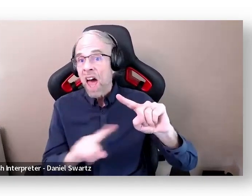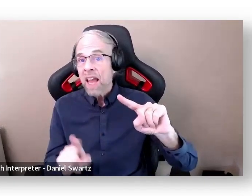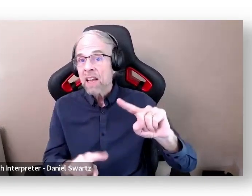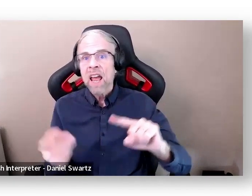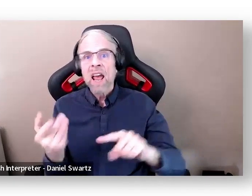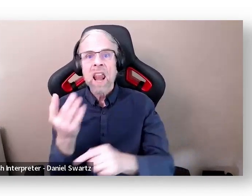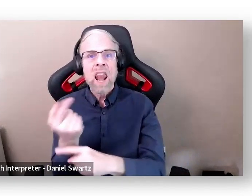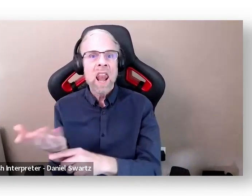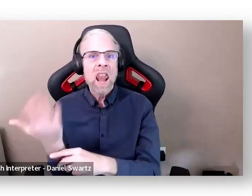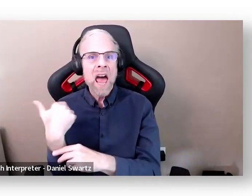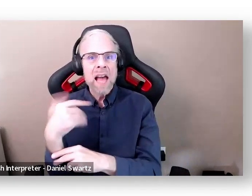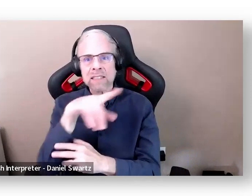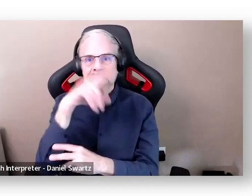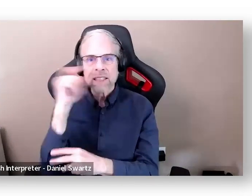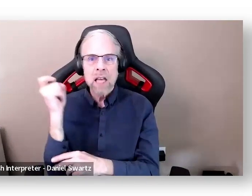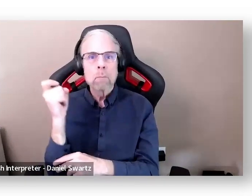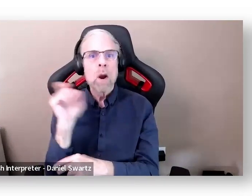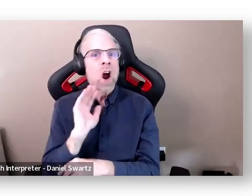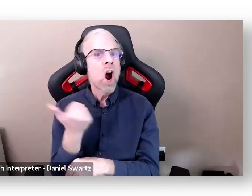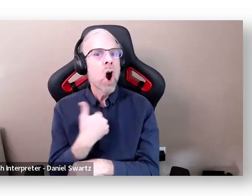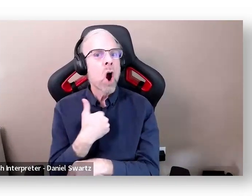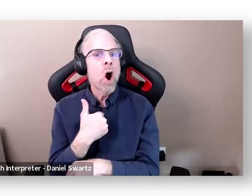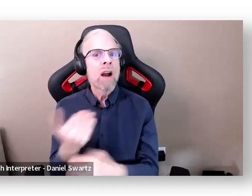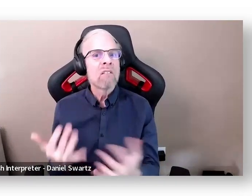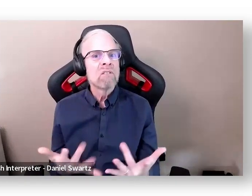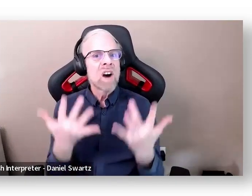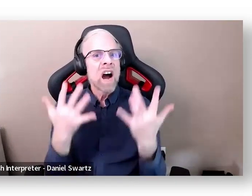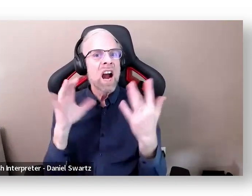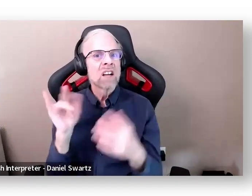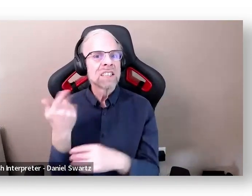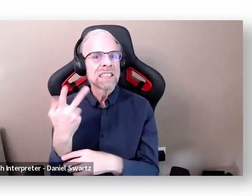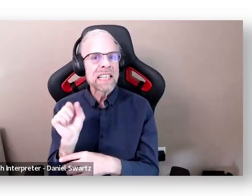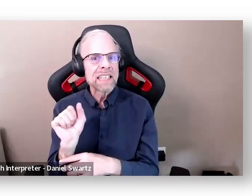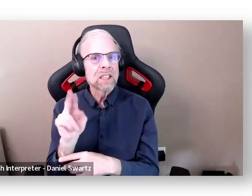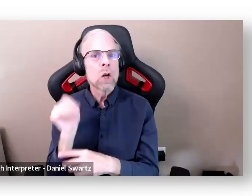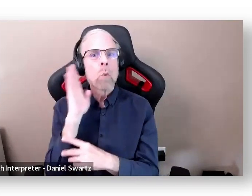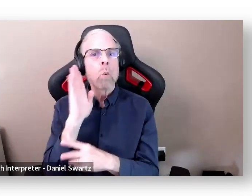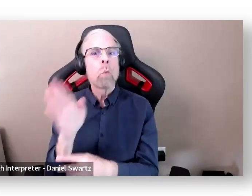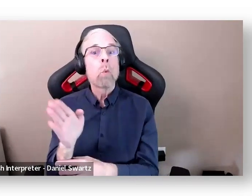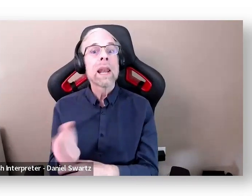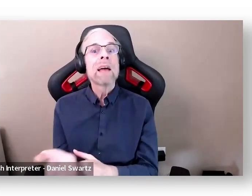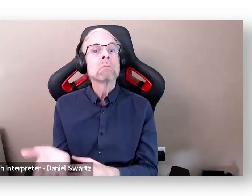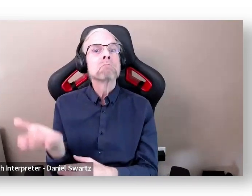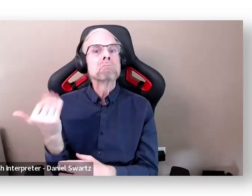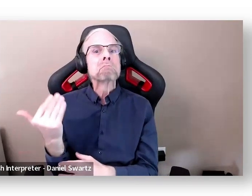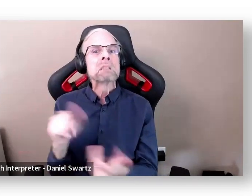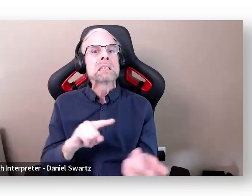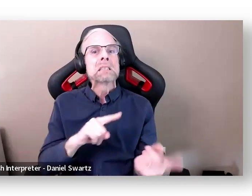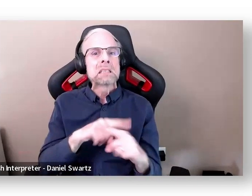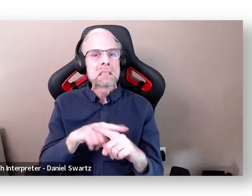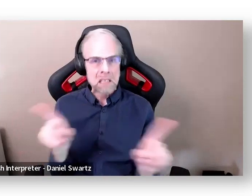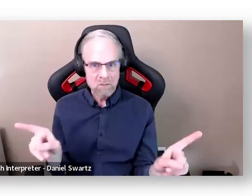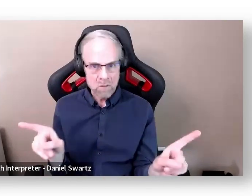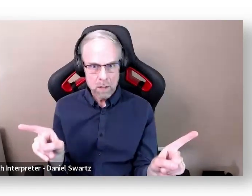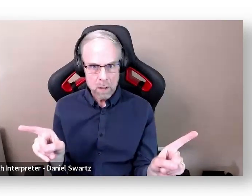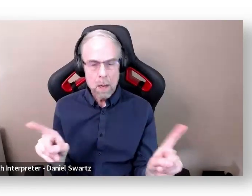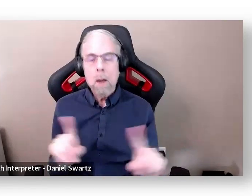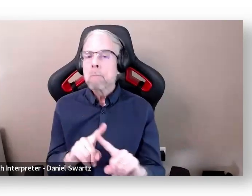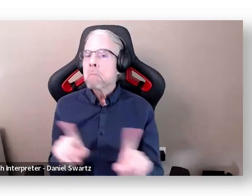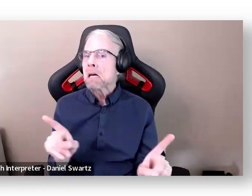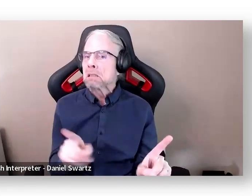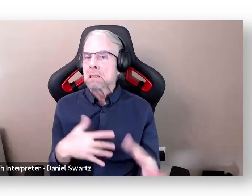Entonces, si nosotros no hemos tenido esas tormentas, los incendios van a ser mucho más diferentes.